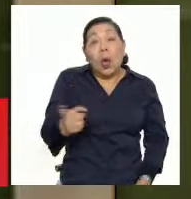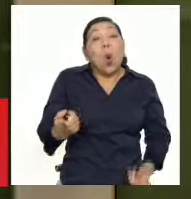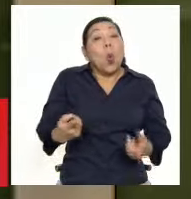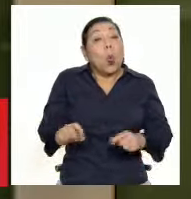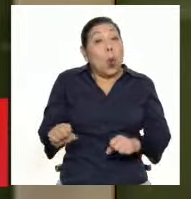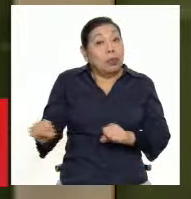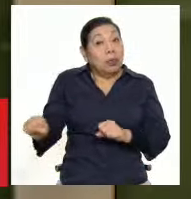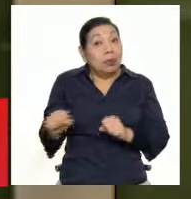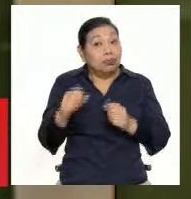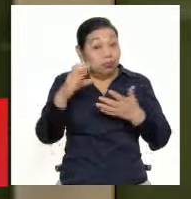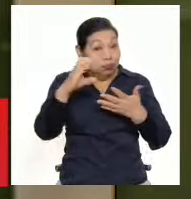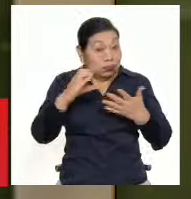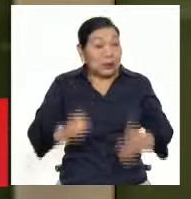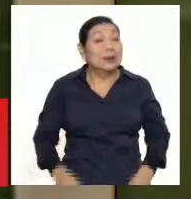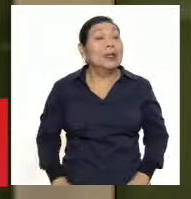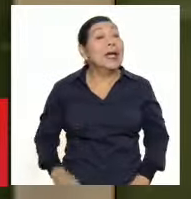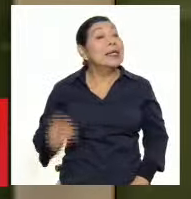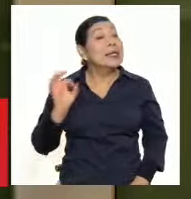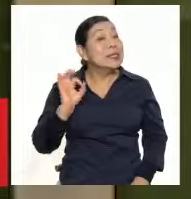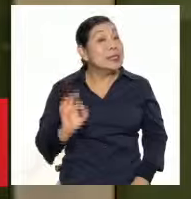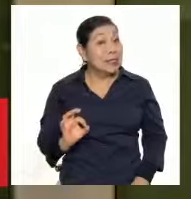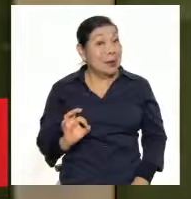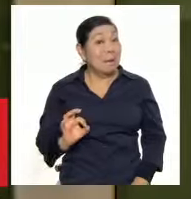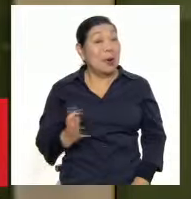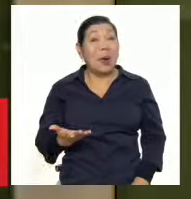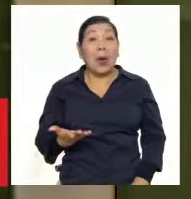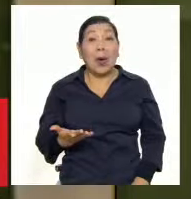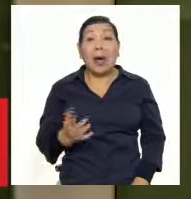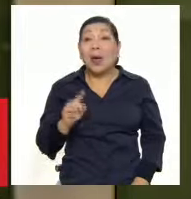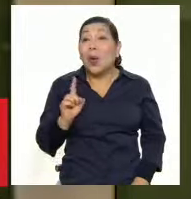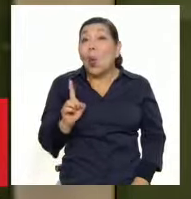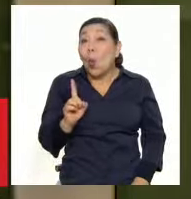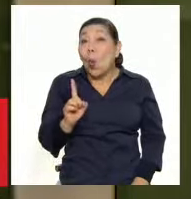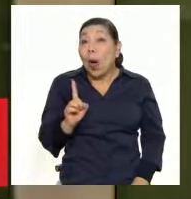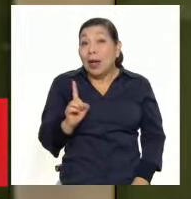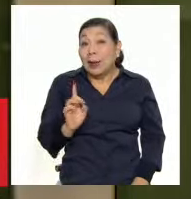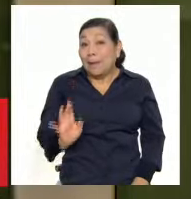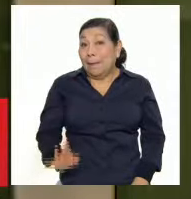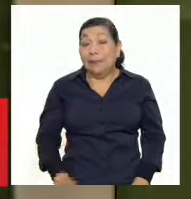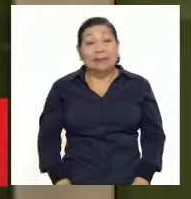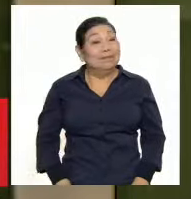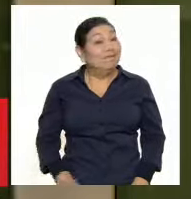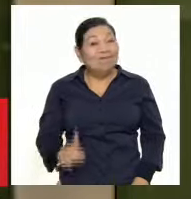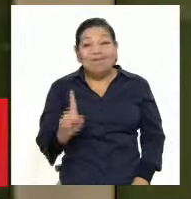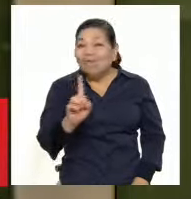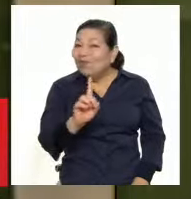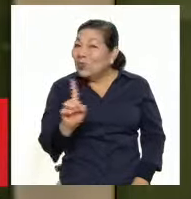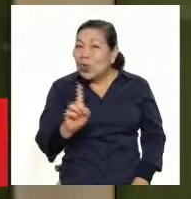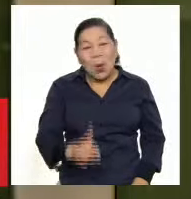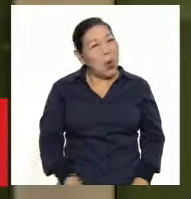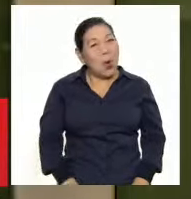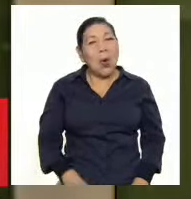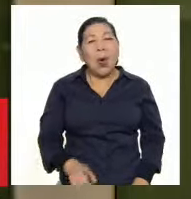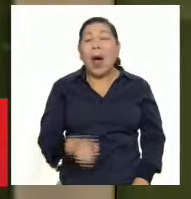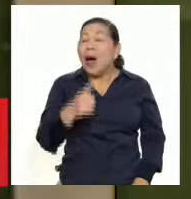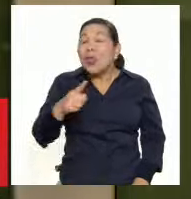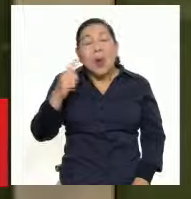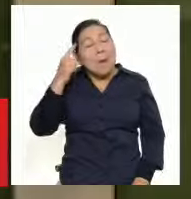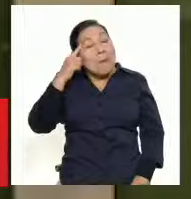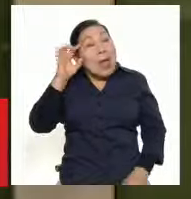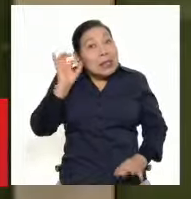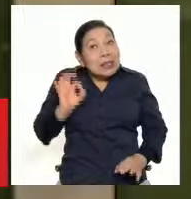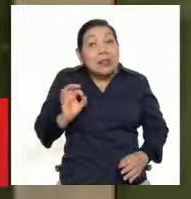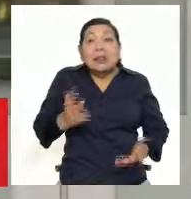un sismo de estas características, siempre reaccionamos como si fuera la primera vez que ocurre, ¿no? Y eso no debería de ser así,